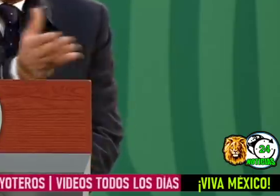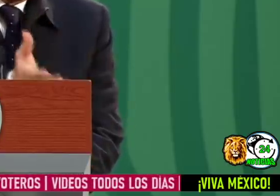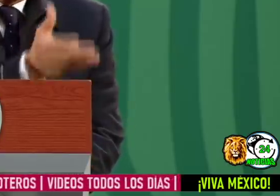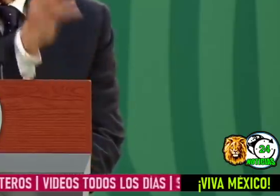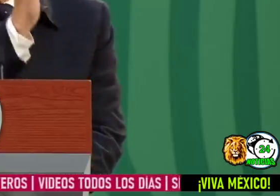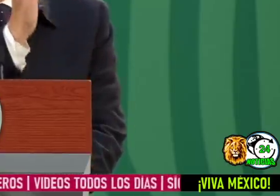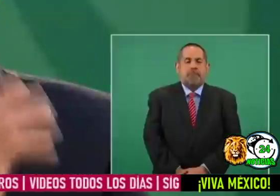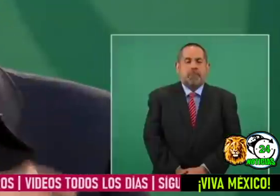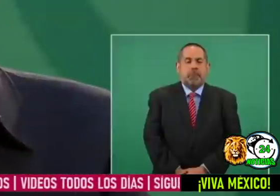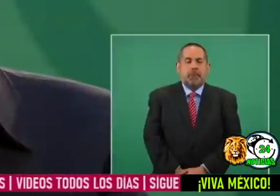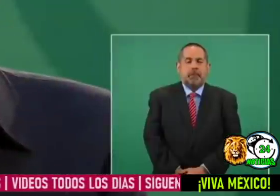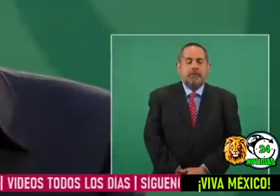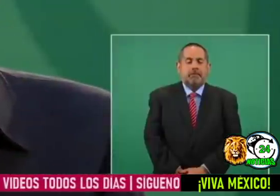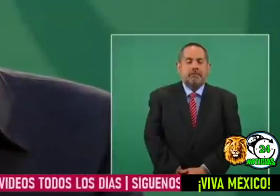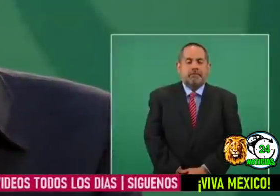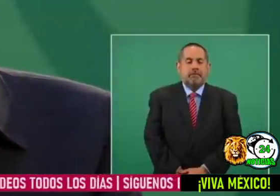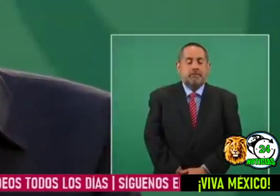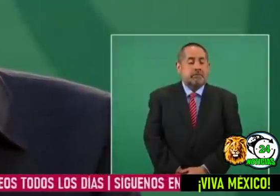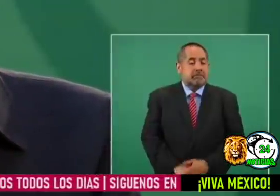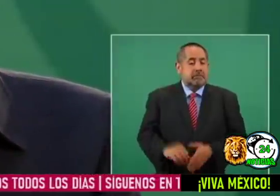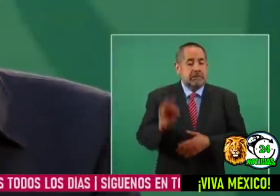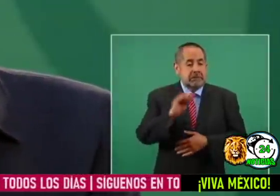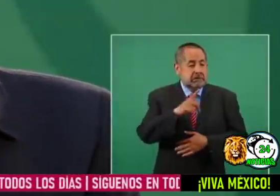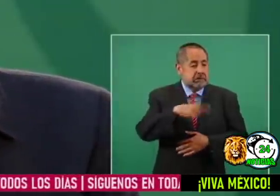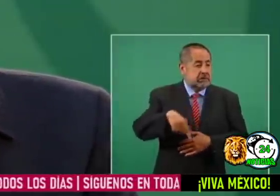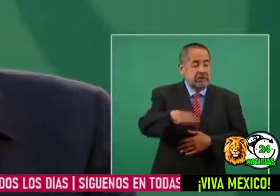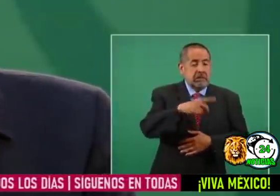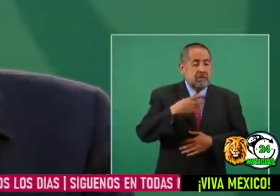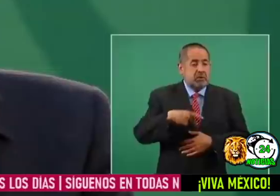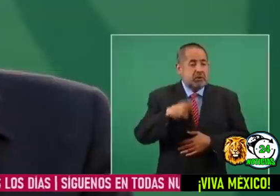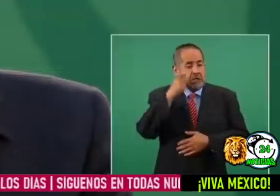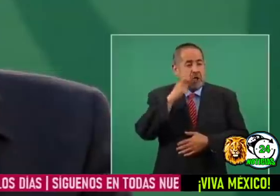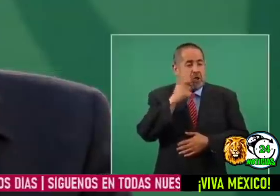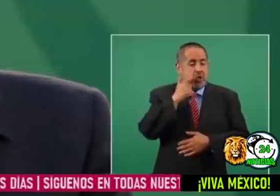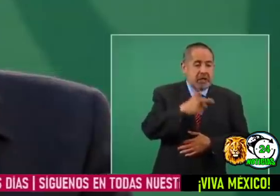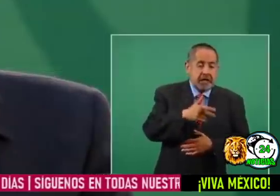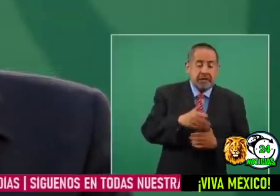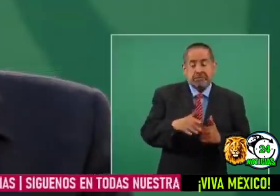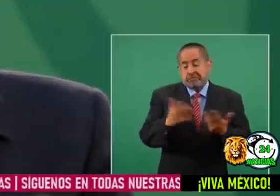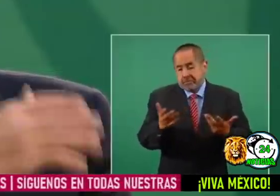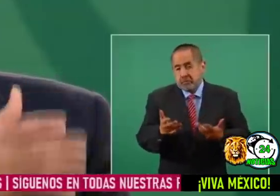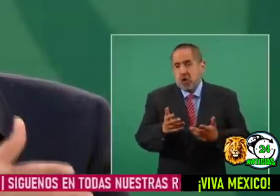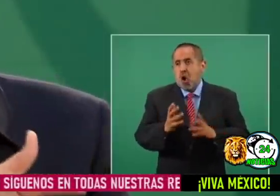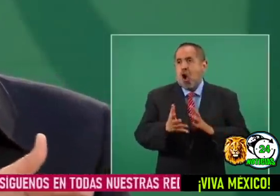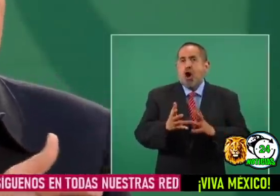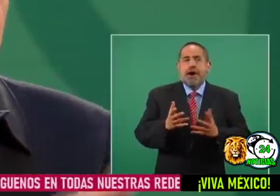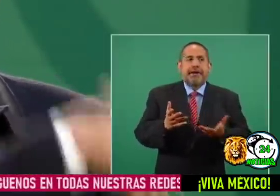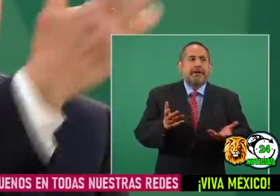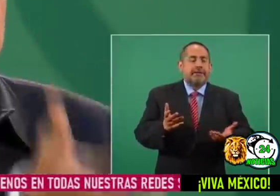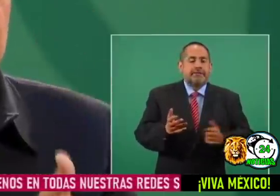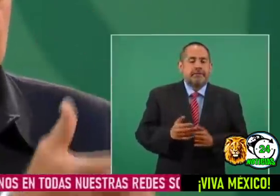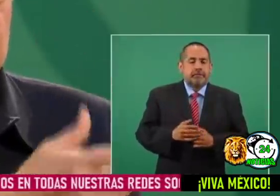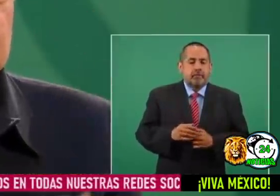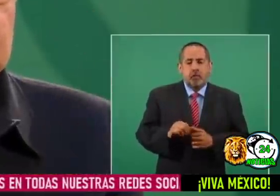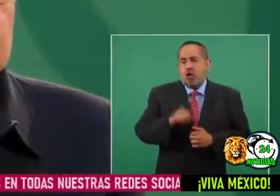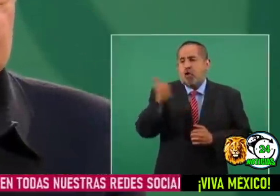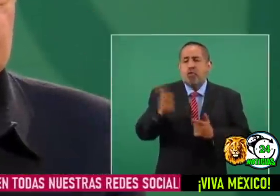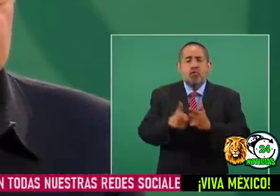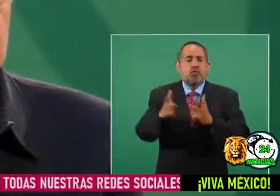no quiso el pueblo de Guerrero, o de otro